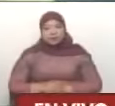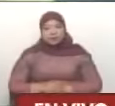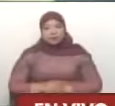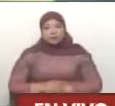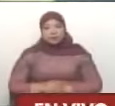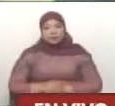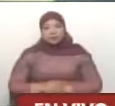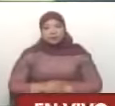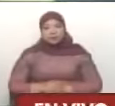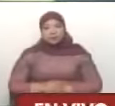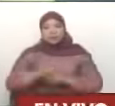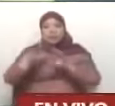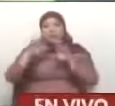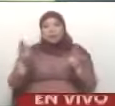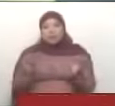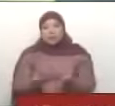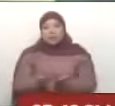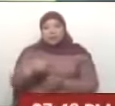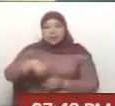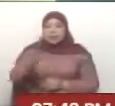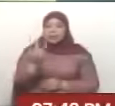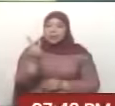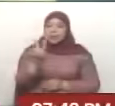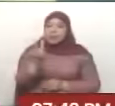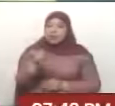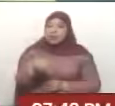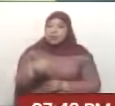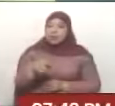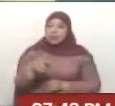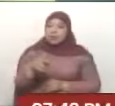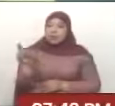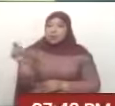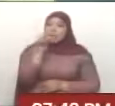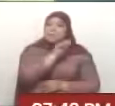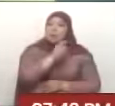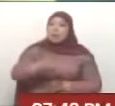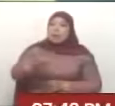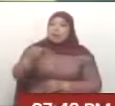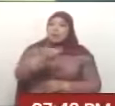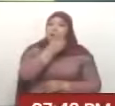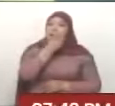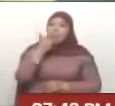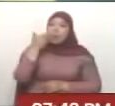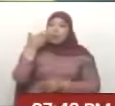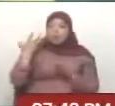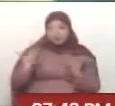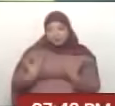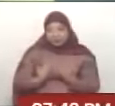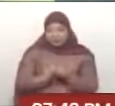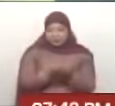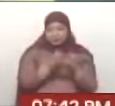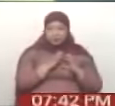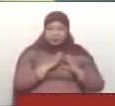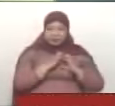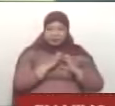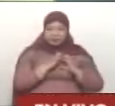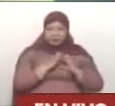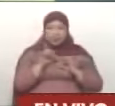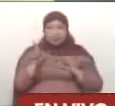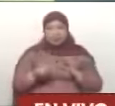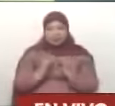en el planeta entero, aquí en Venezuela. Están en el mes sagrado, nosotros los acompañamos de corazón y de